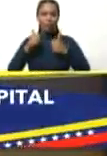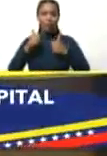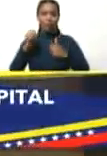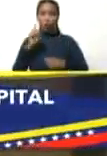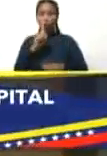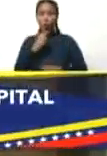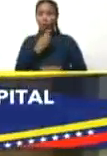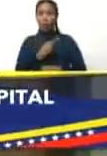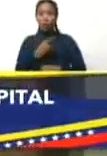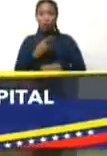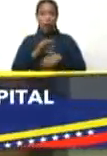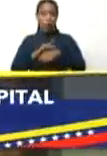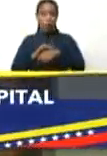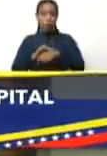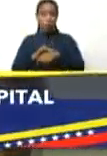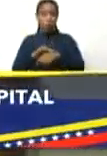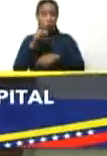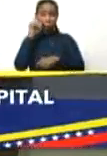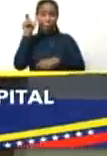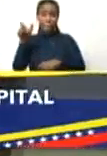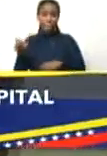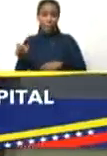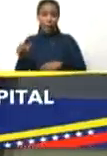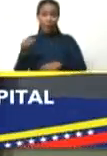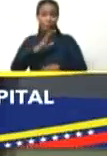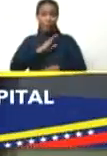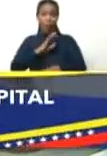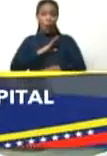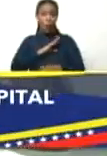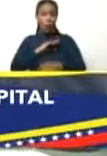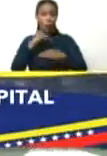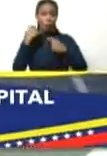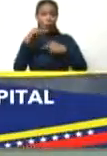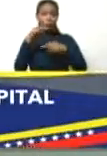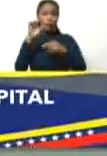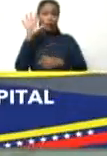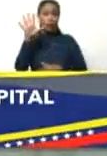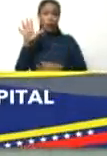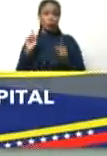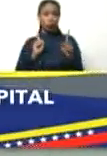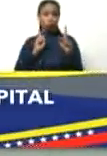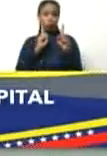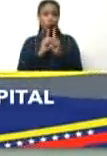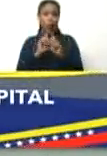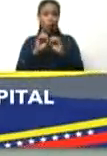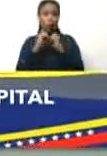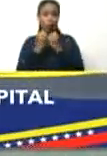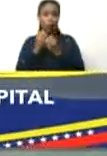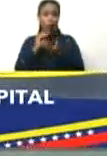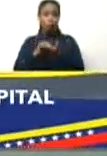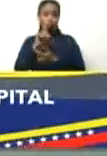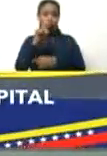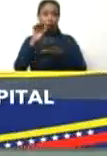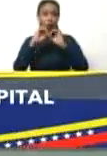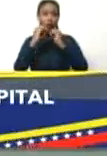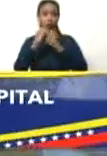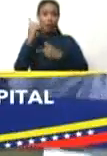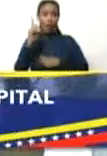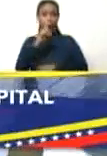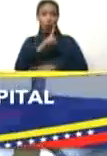el doctor Omar Bolívar, presidente, es que en el propio piso 5, aquí cerquita de estos 5 quirófanos, se instaló una oficina